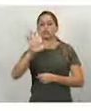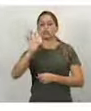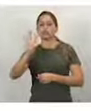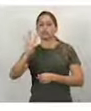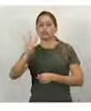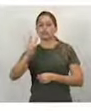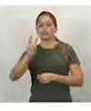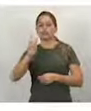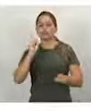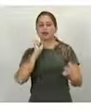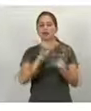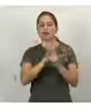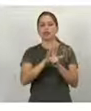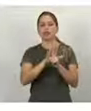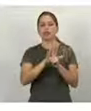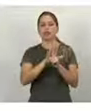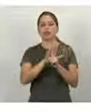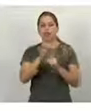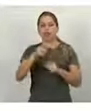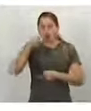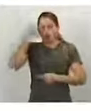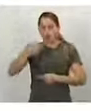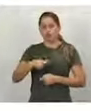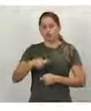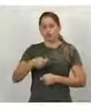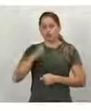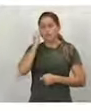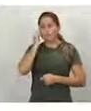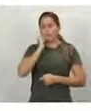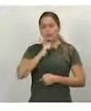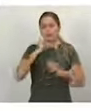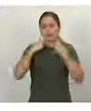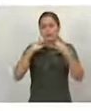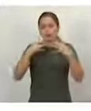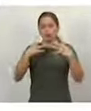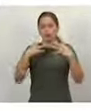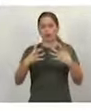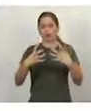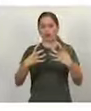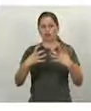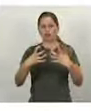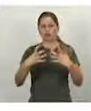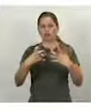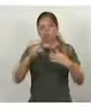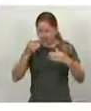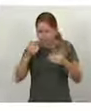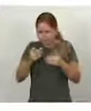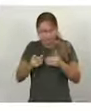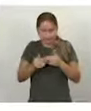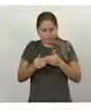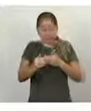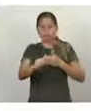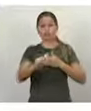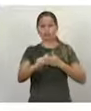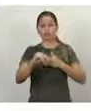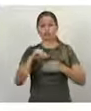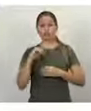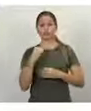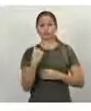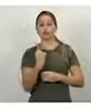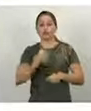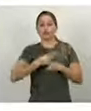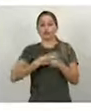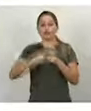1953 se inició el juicio más importante y trascendental de